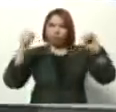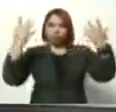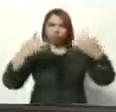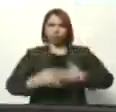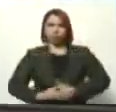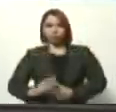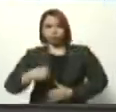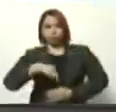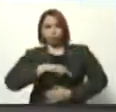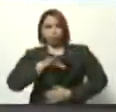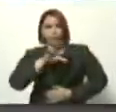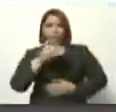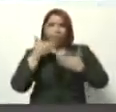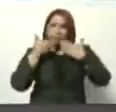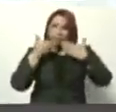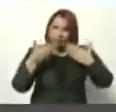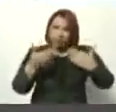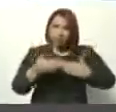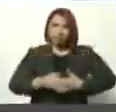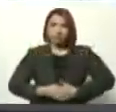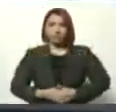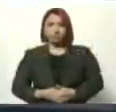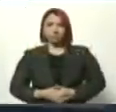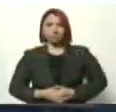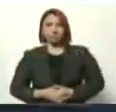nuestra patria. Muchísimas gracias.